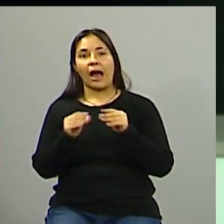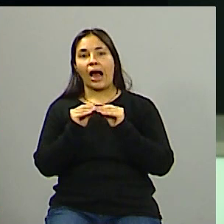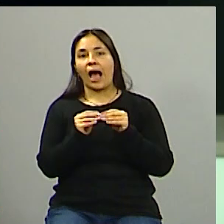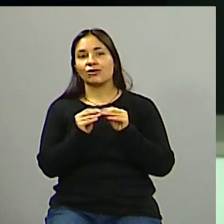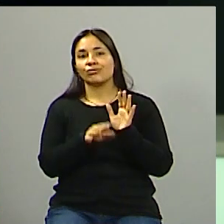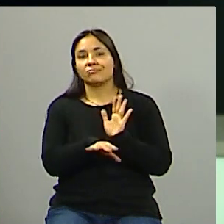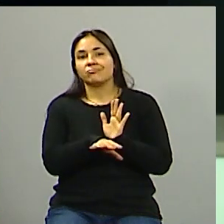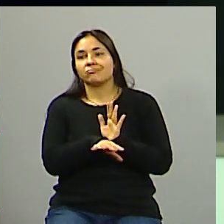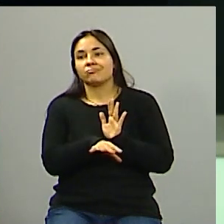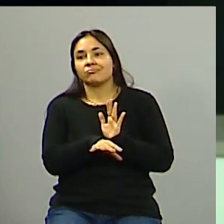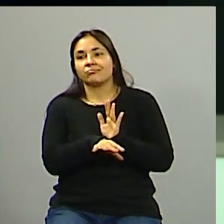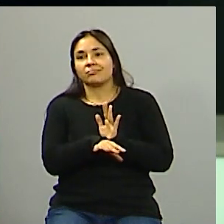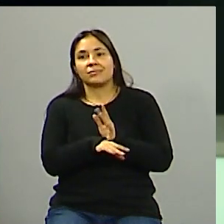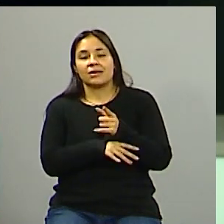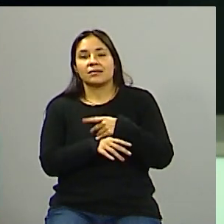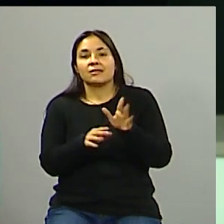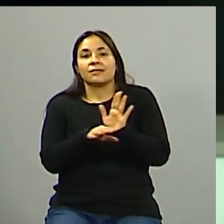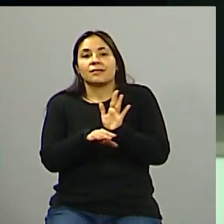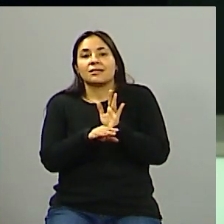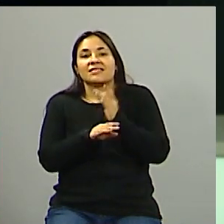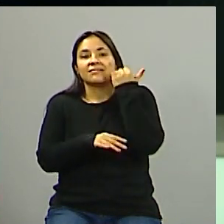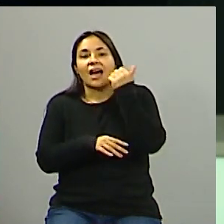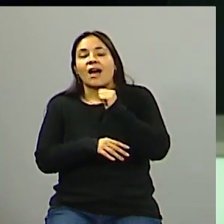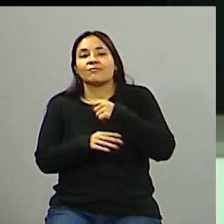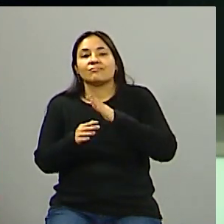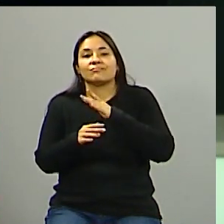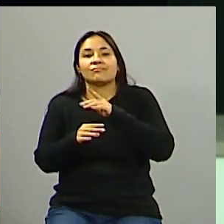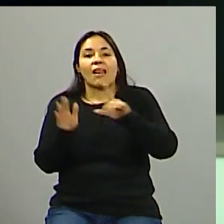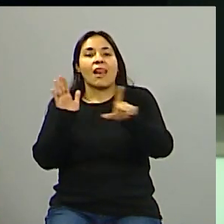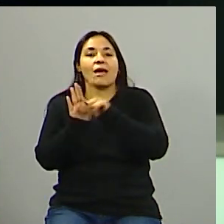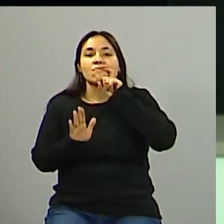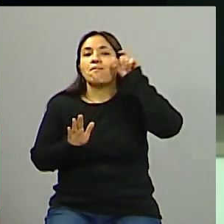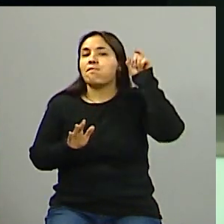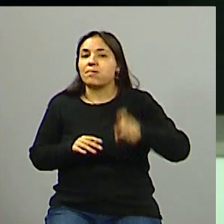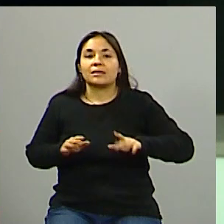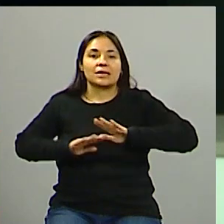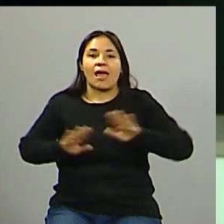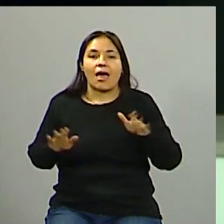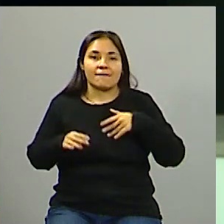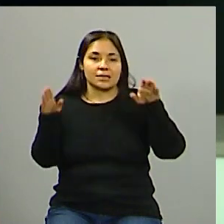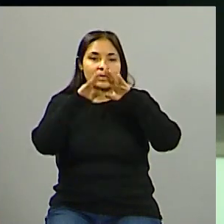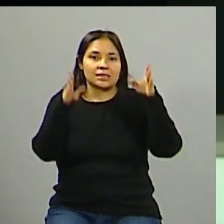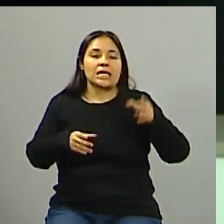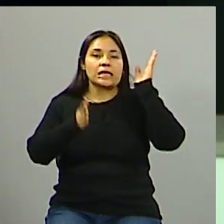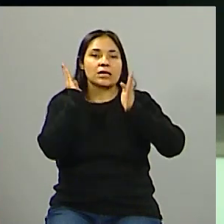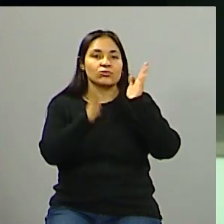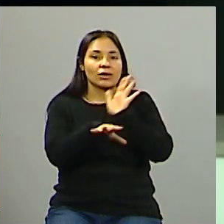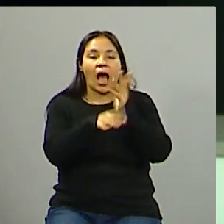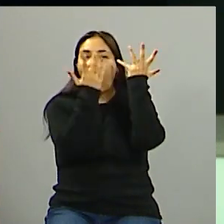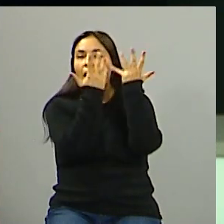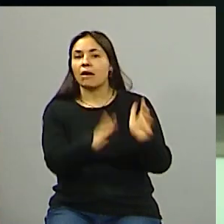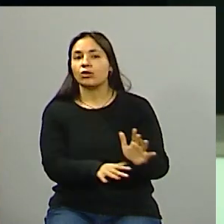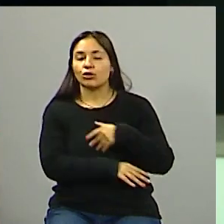que incurre en un delito penal, digamos, ¿no? Porque la violencia institucional de una situación de abandono, de